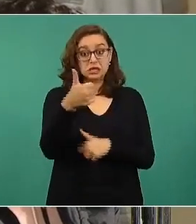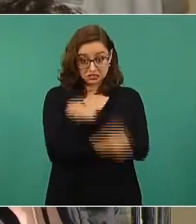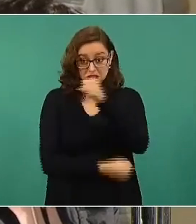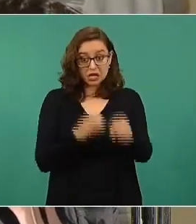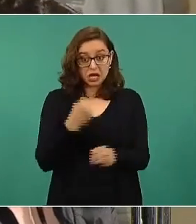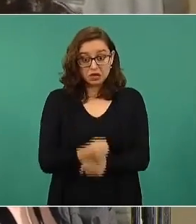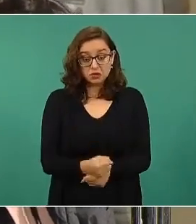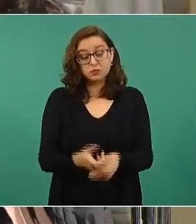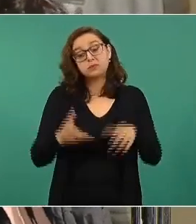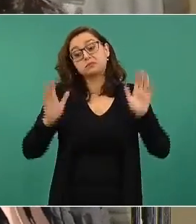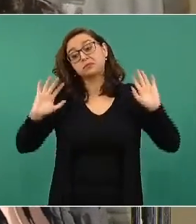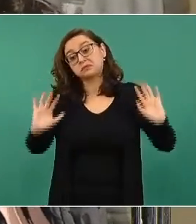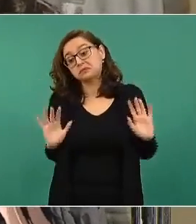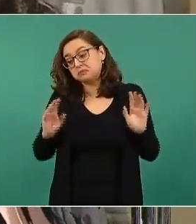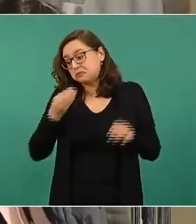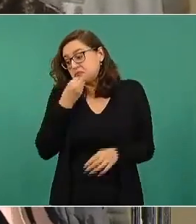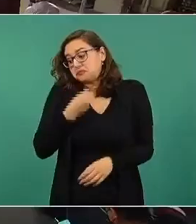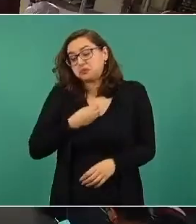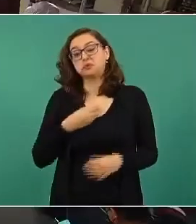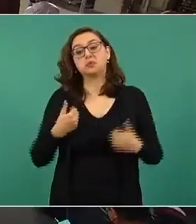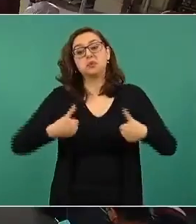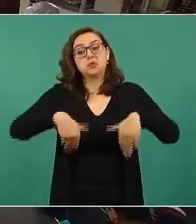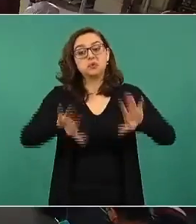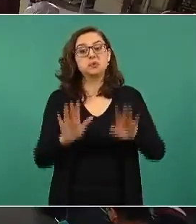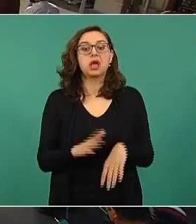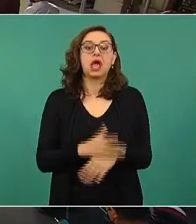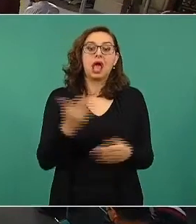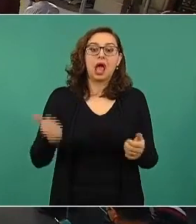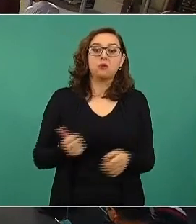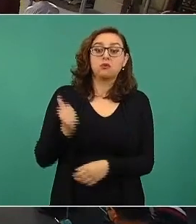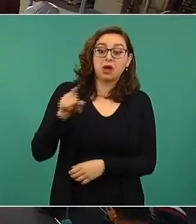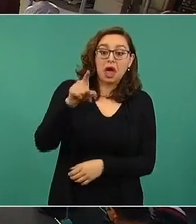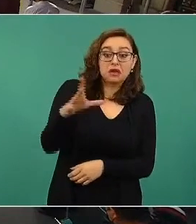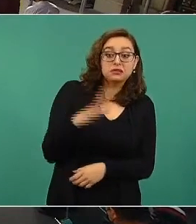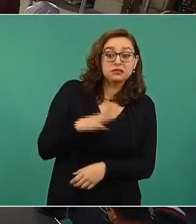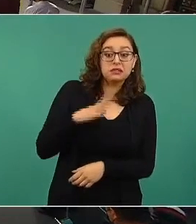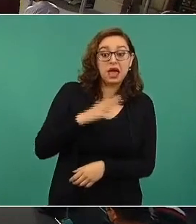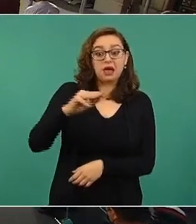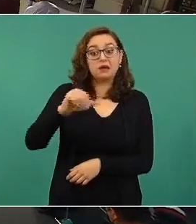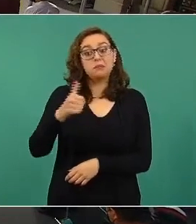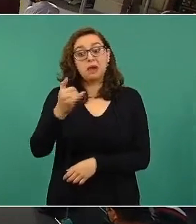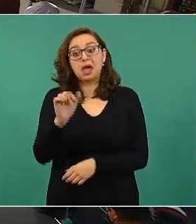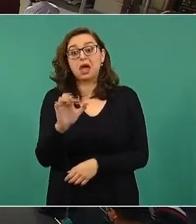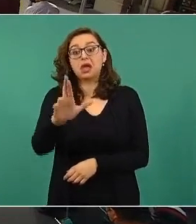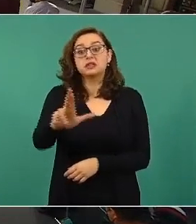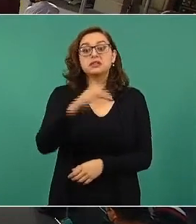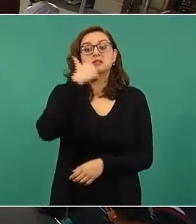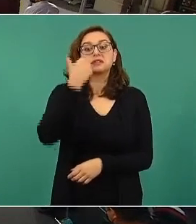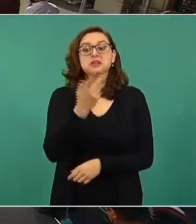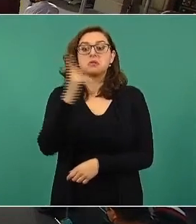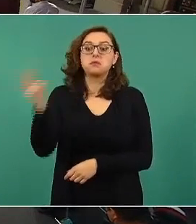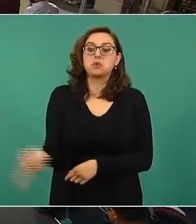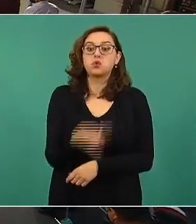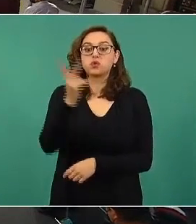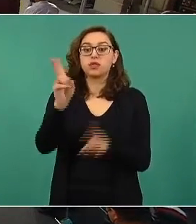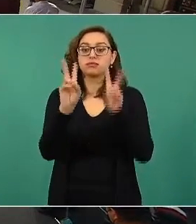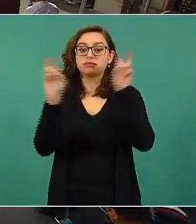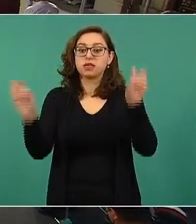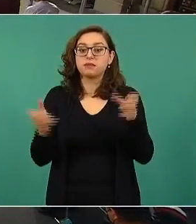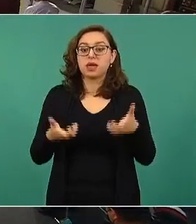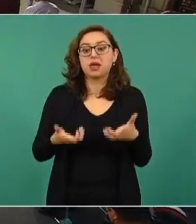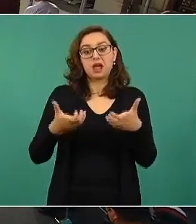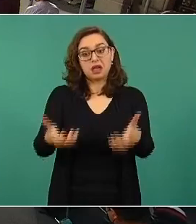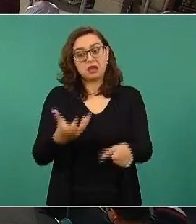para eso se lo dejo ya ahí, aprovechando que está Meyer y hablando lo que usted hablaba de la pavimentación la semana